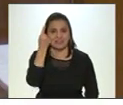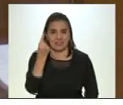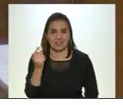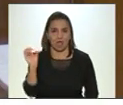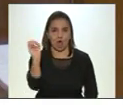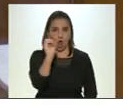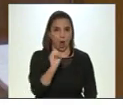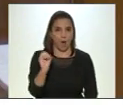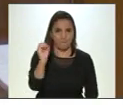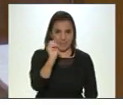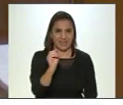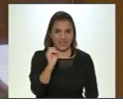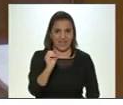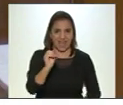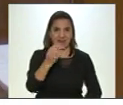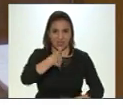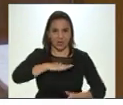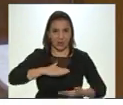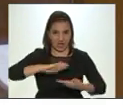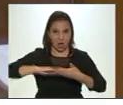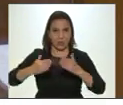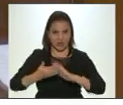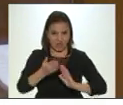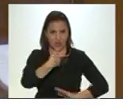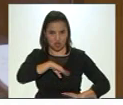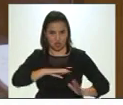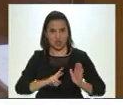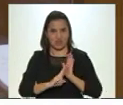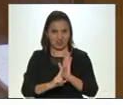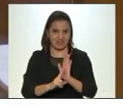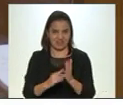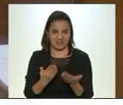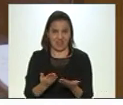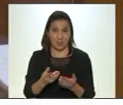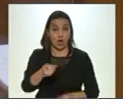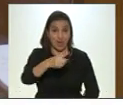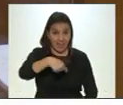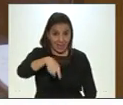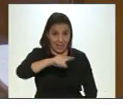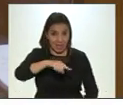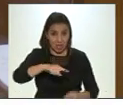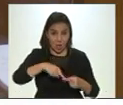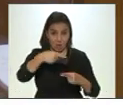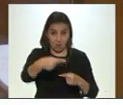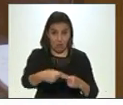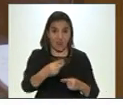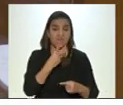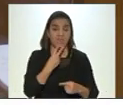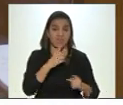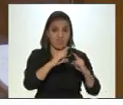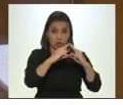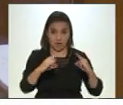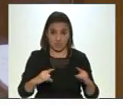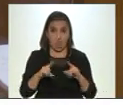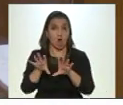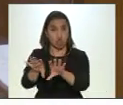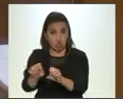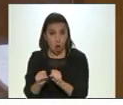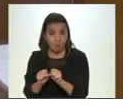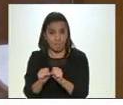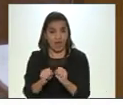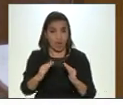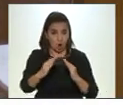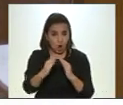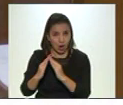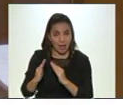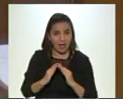opinión de nuestras propias comunidades, las cuales representamos. Ellos afuera, en los campamentos, en las tomas, en los hogares,